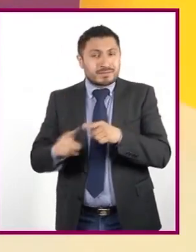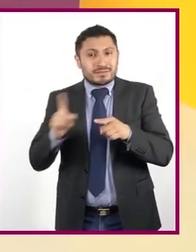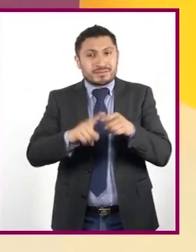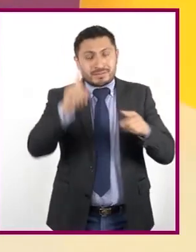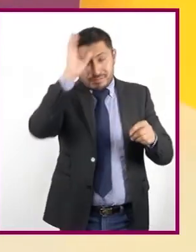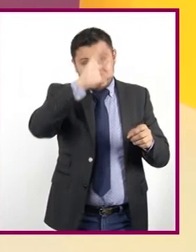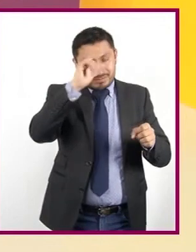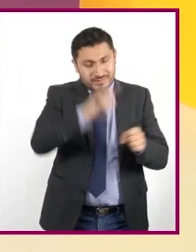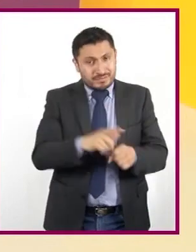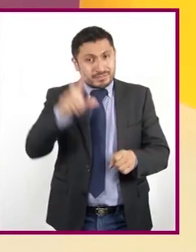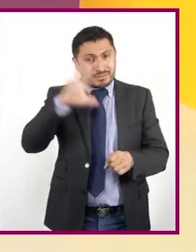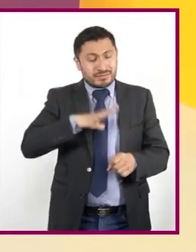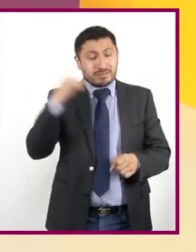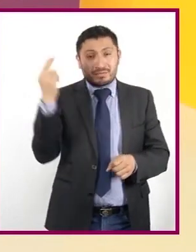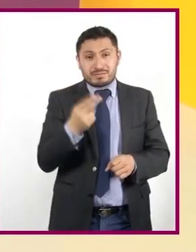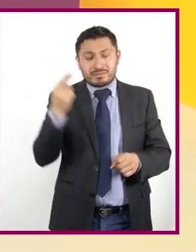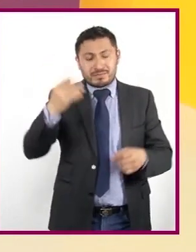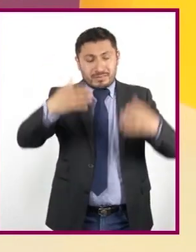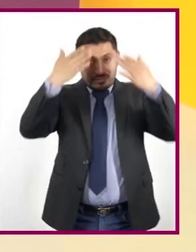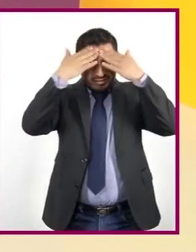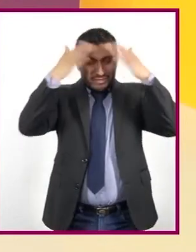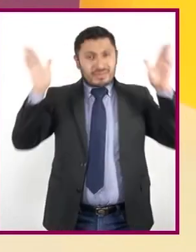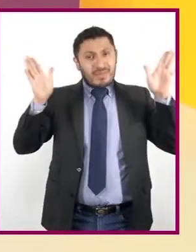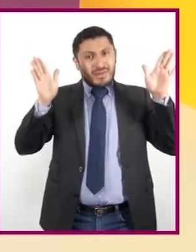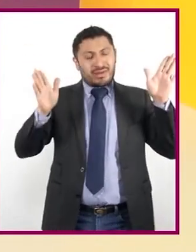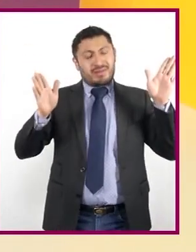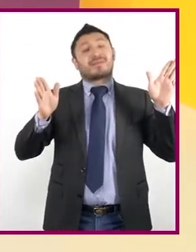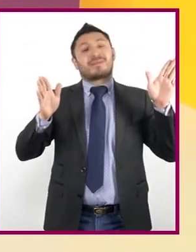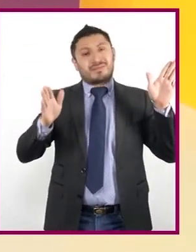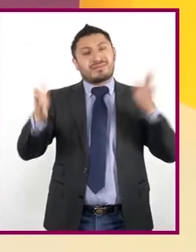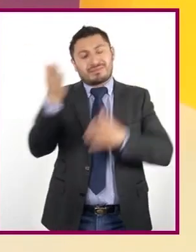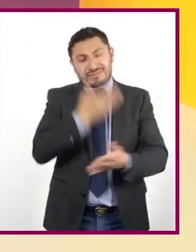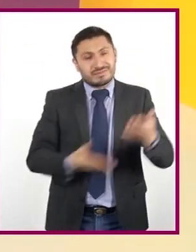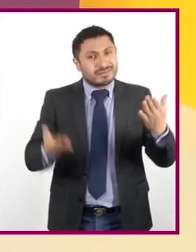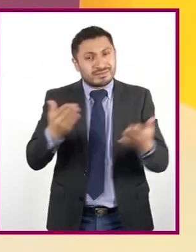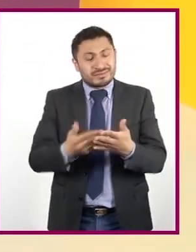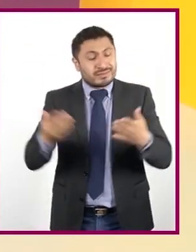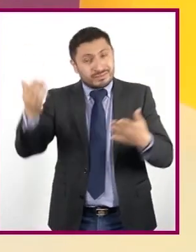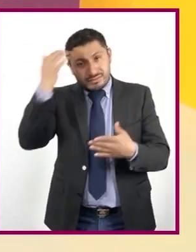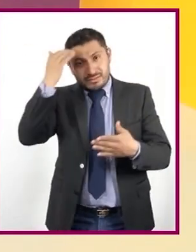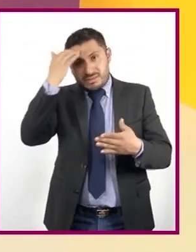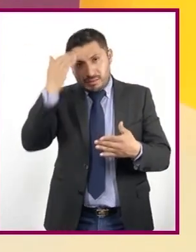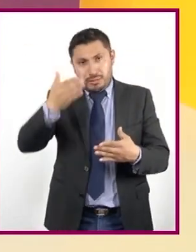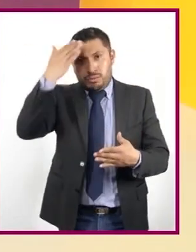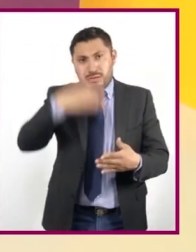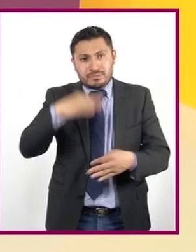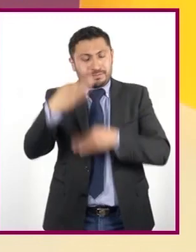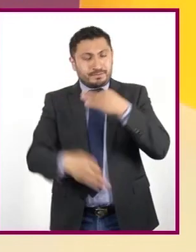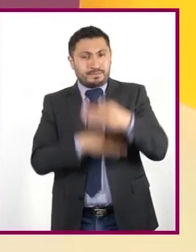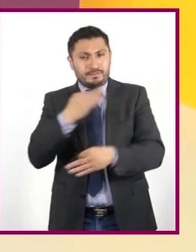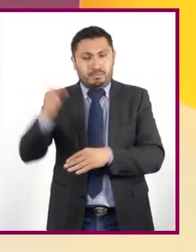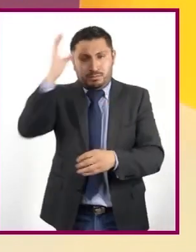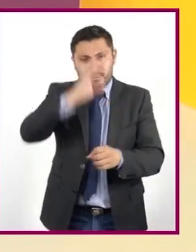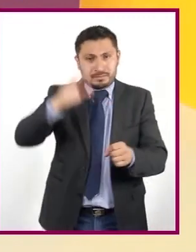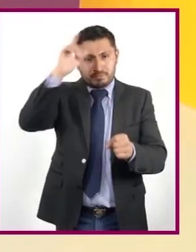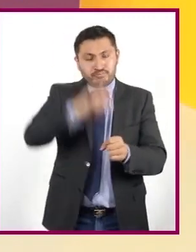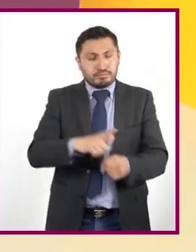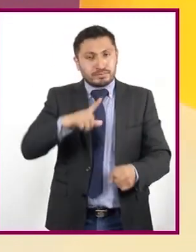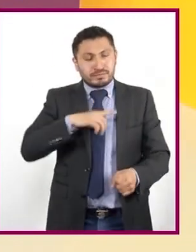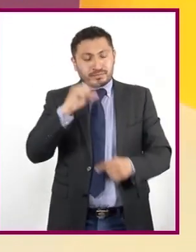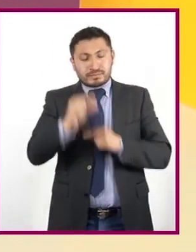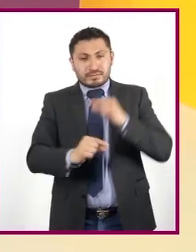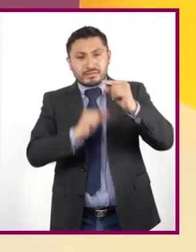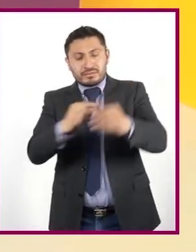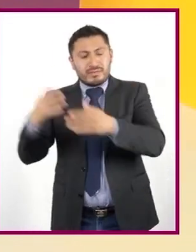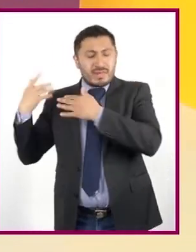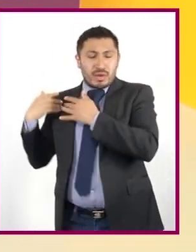cultural se requiere tener apertura para compartir y conocer, saber que todas las culturas se han formado a lo